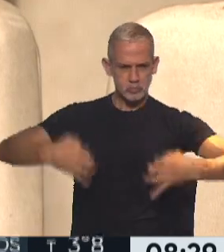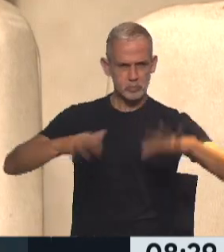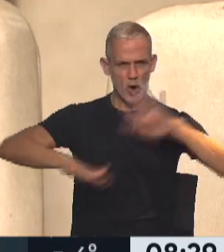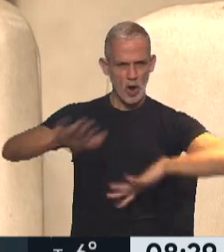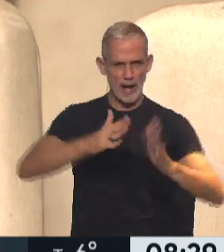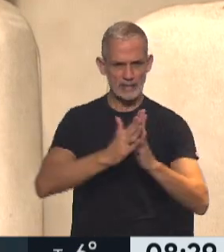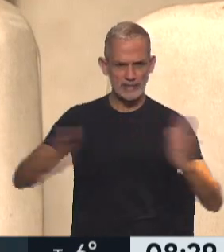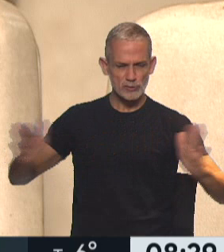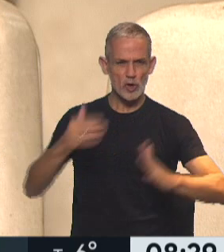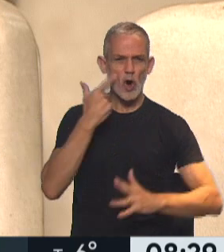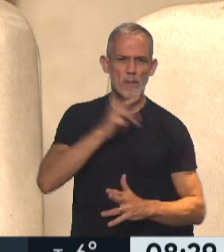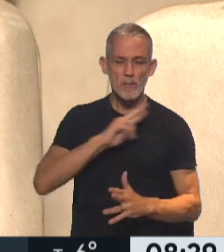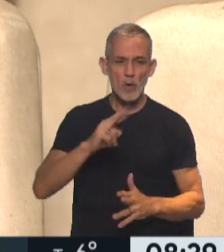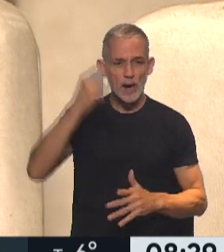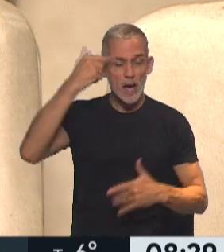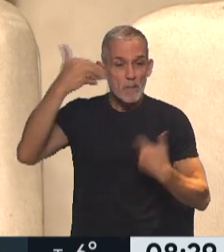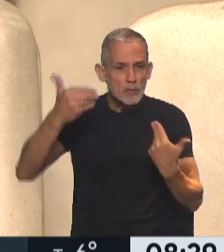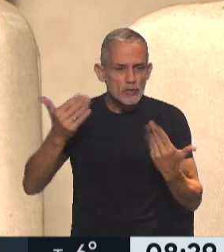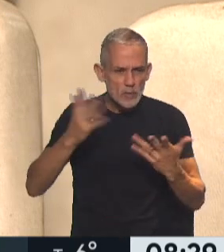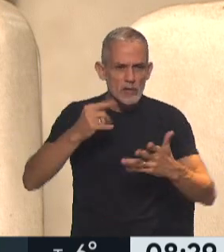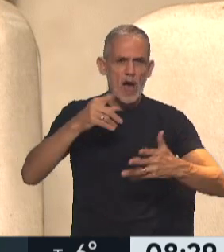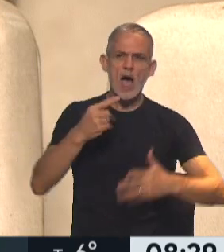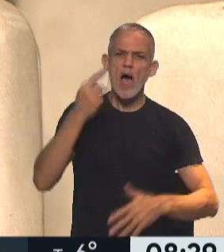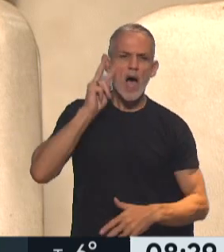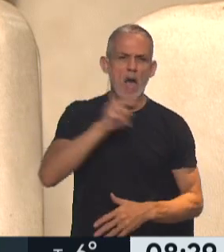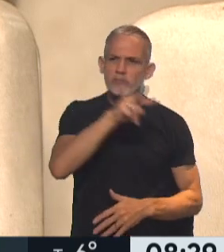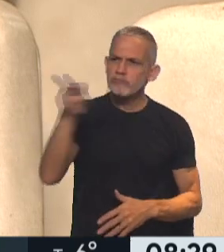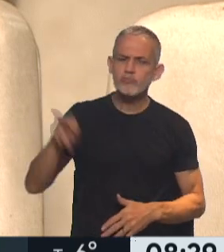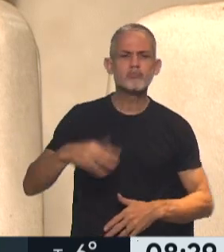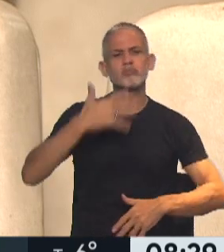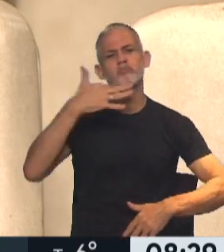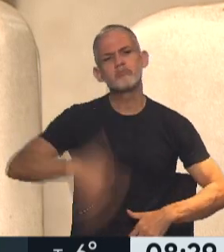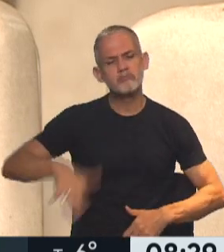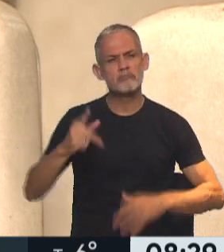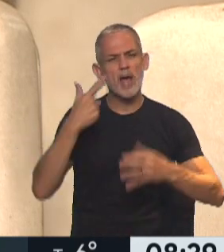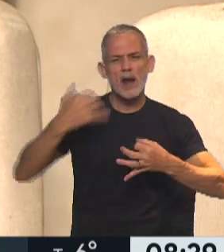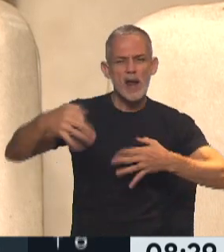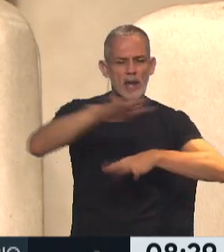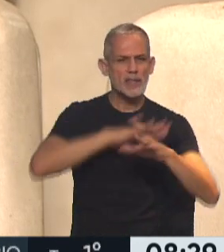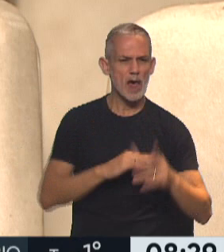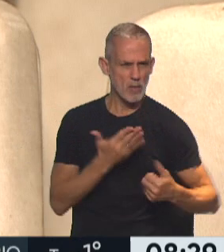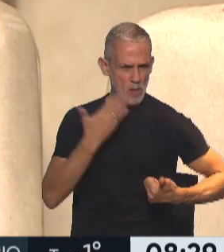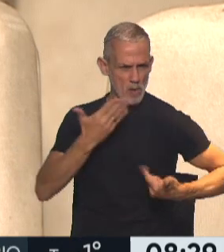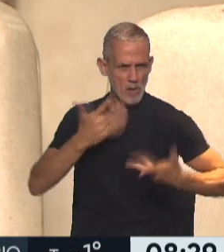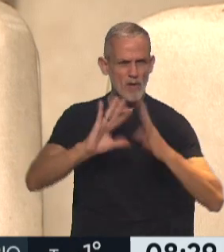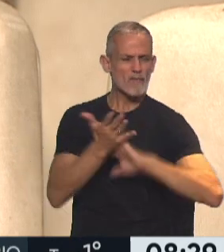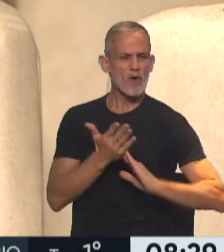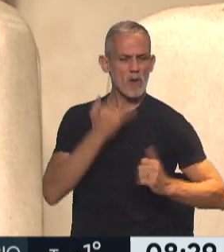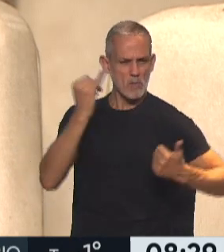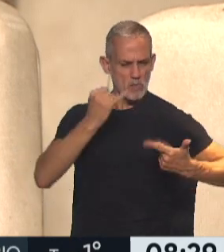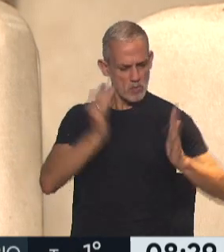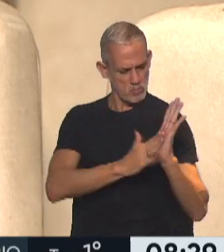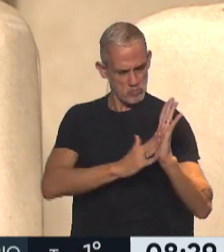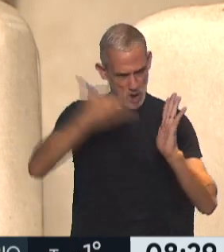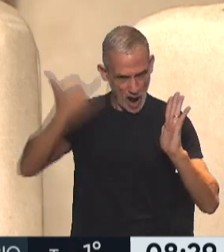con pibes y pibas que tenían una capacidad de lectura sobre la realidad y una capacidad retórica y con argumentación